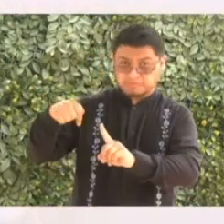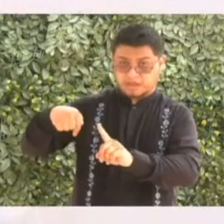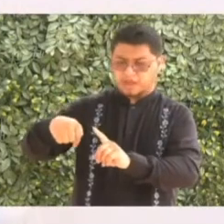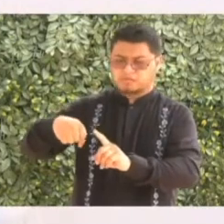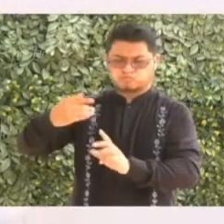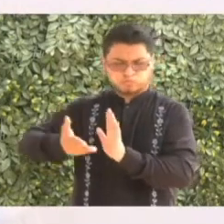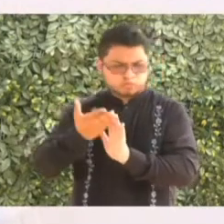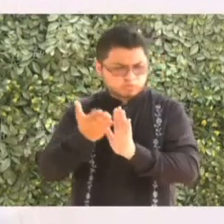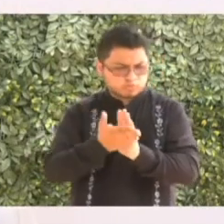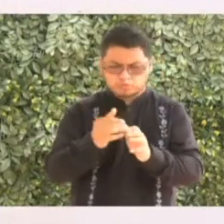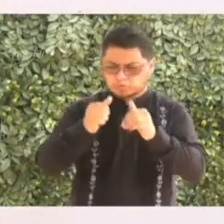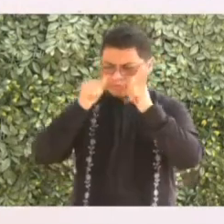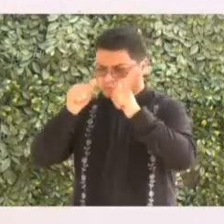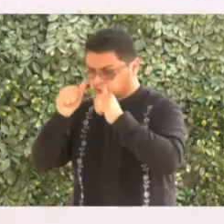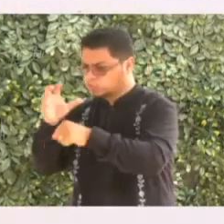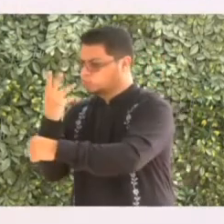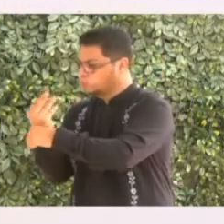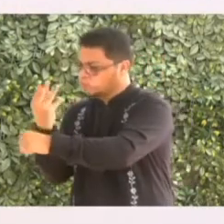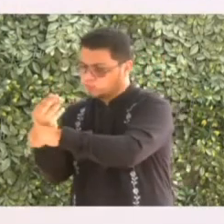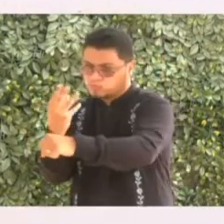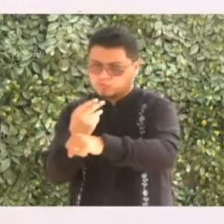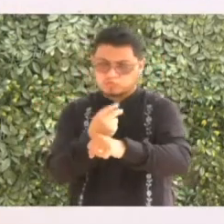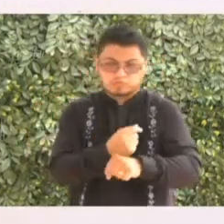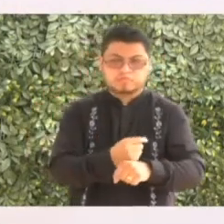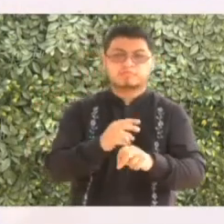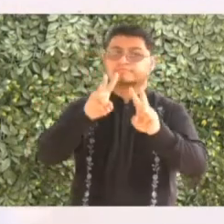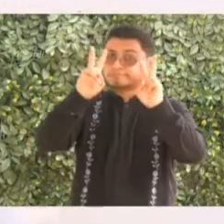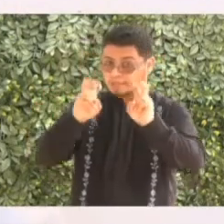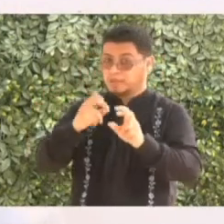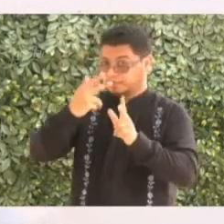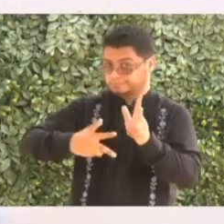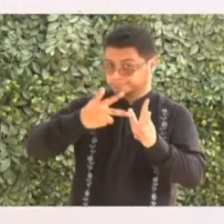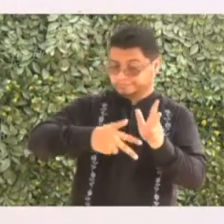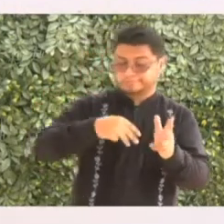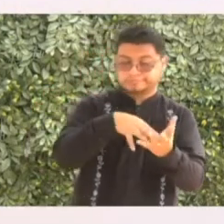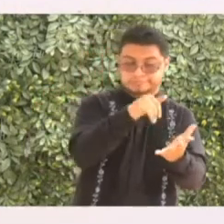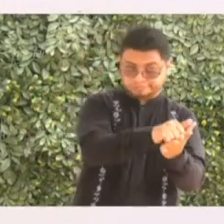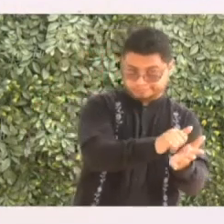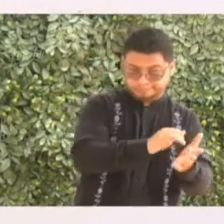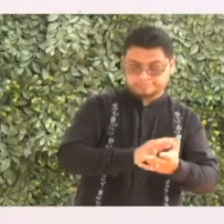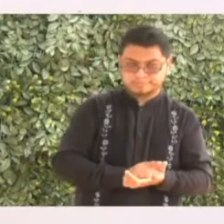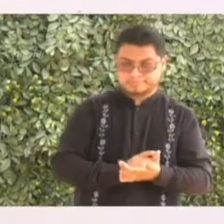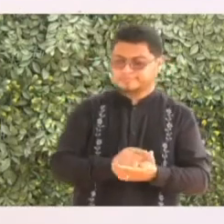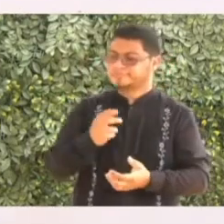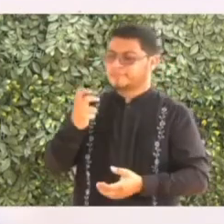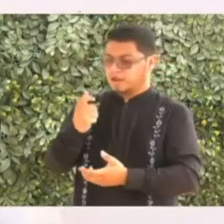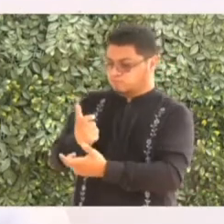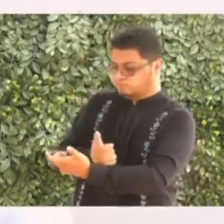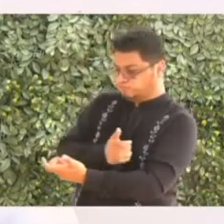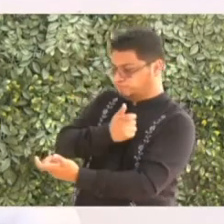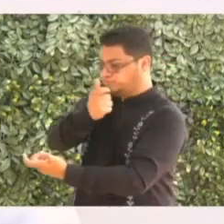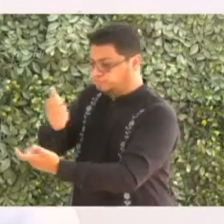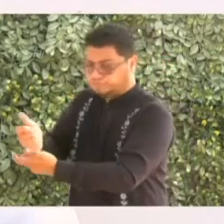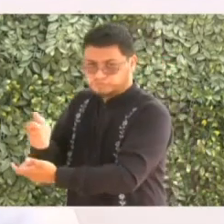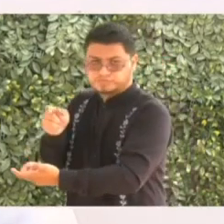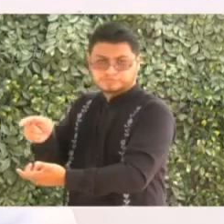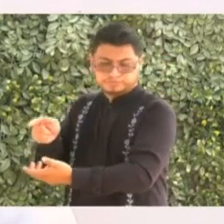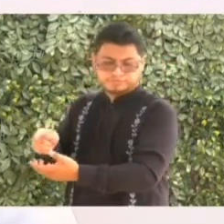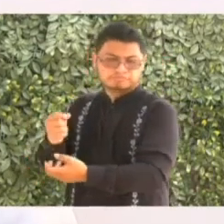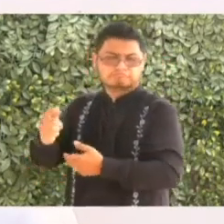operación de todos los distintos tramos del Tren Maya. Esta inversión generará desarrollo y empleos en la